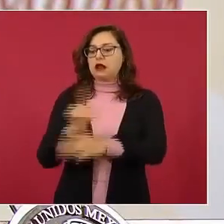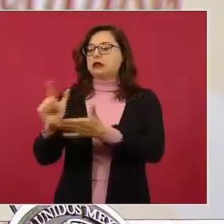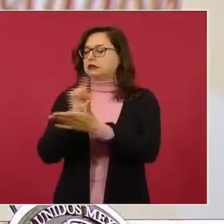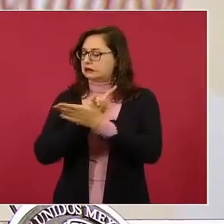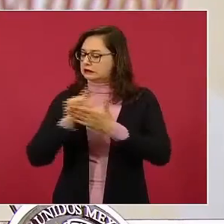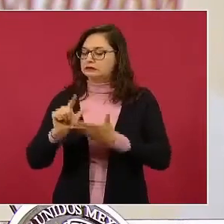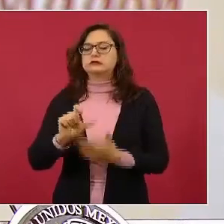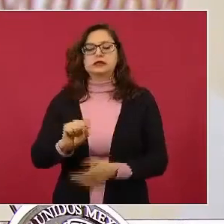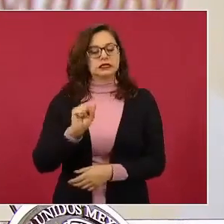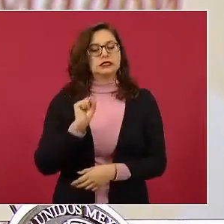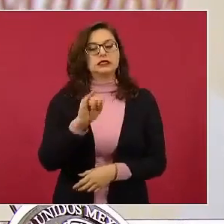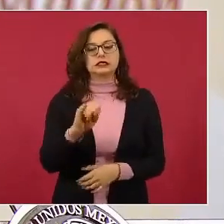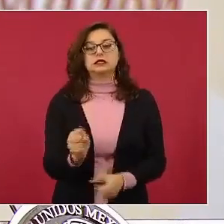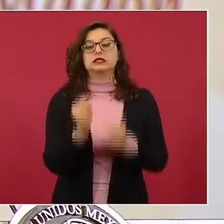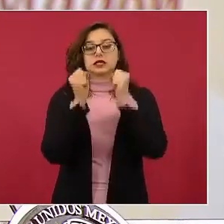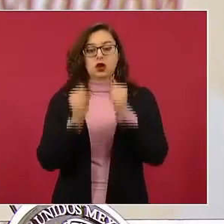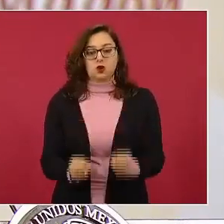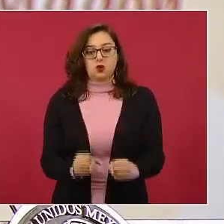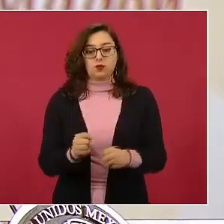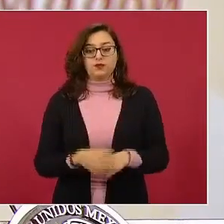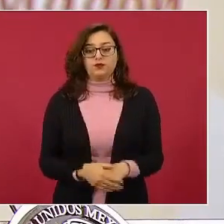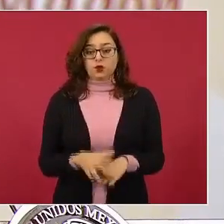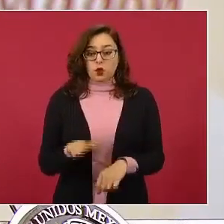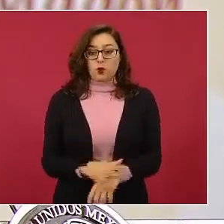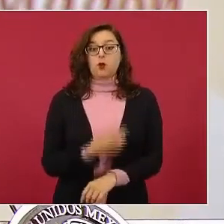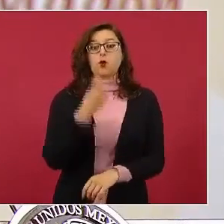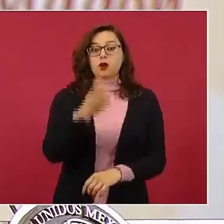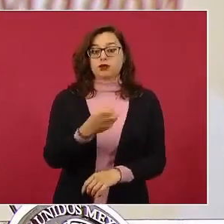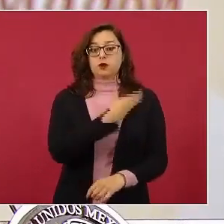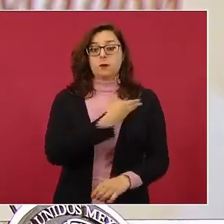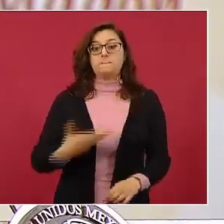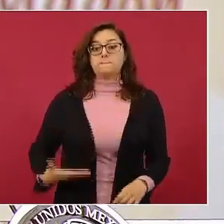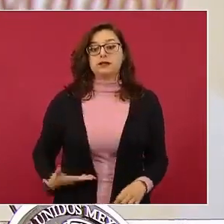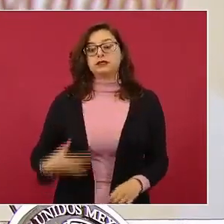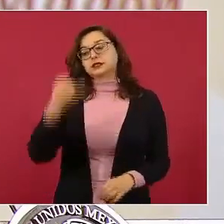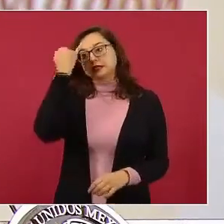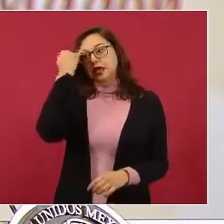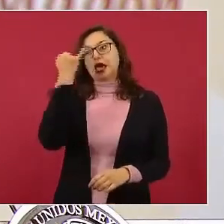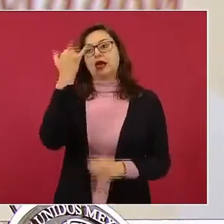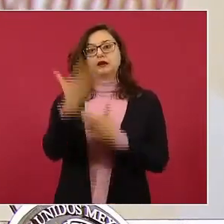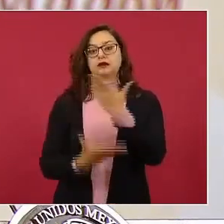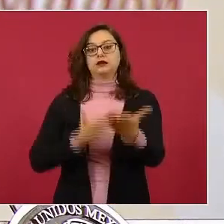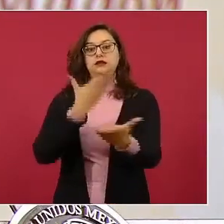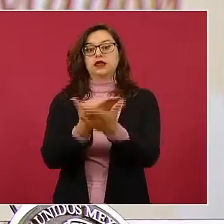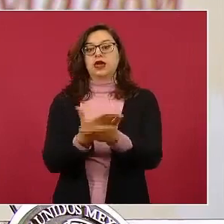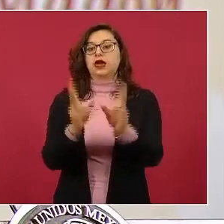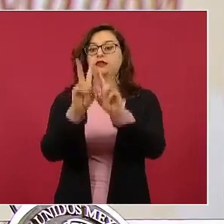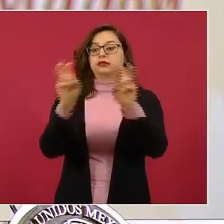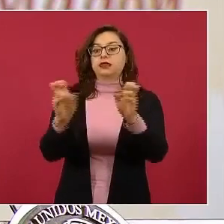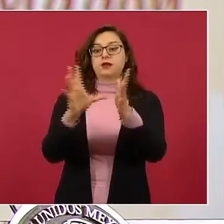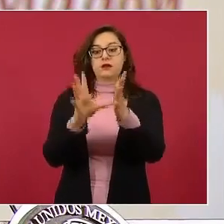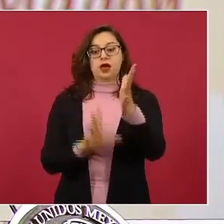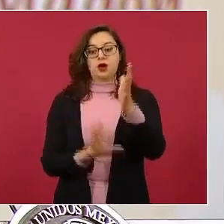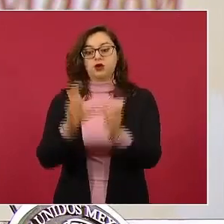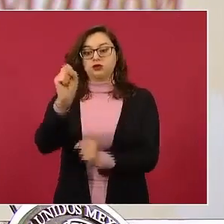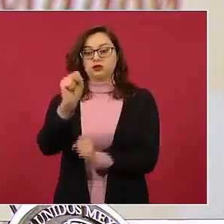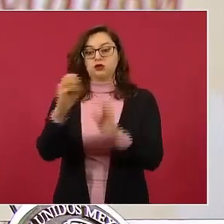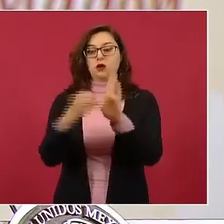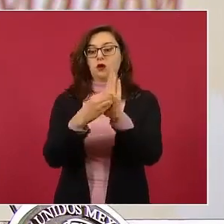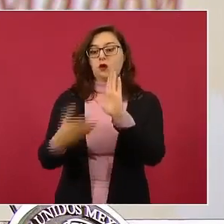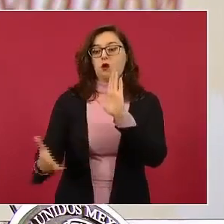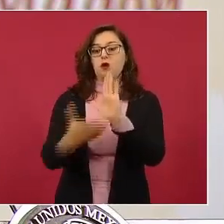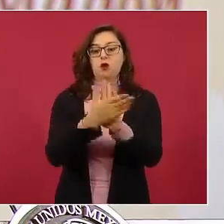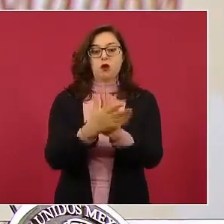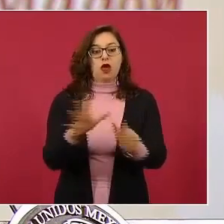hecho, en la propuesta que hace el señor presidente en esta iniciativa, se eleva a rango constitucional la transición energética. ¿Por